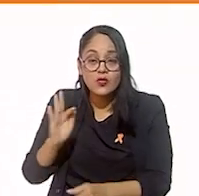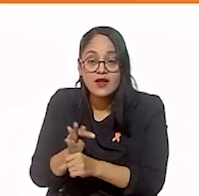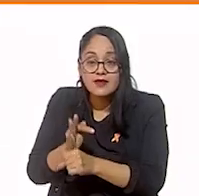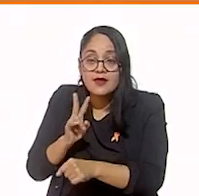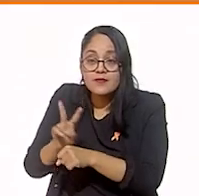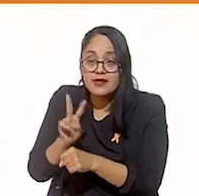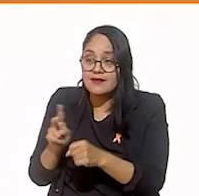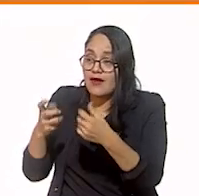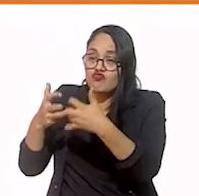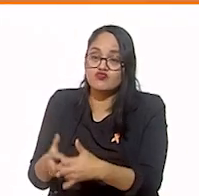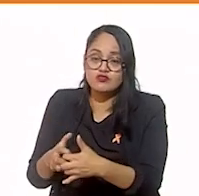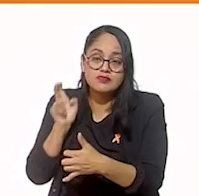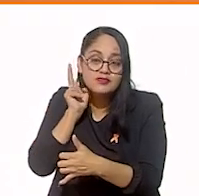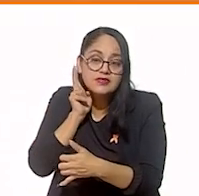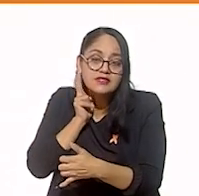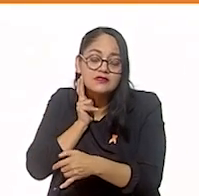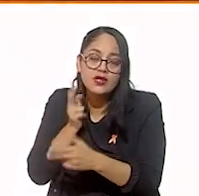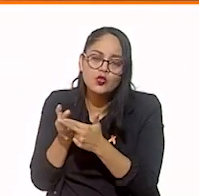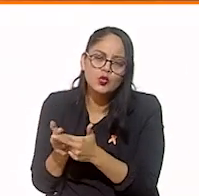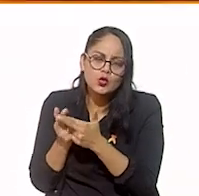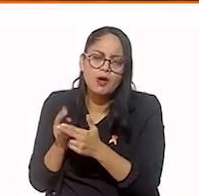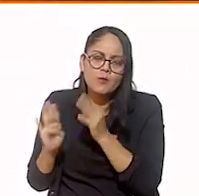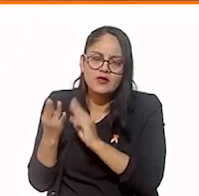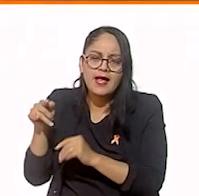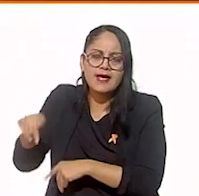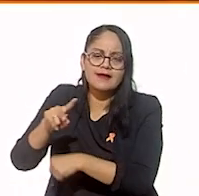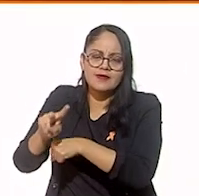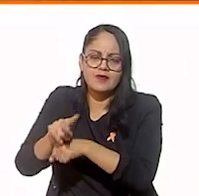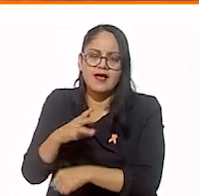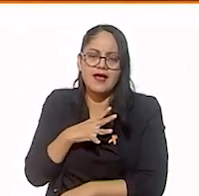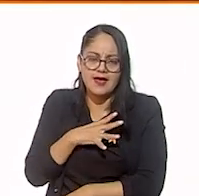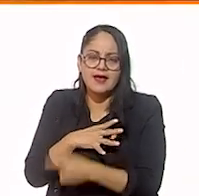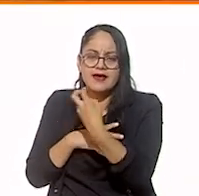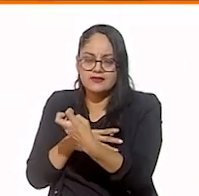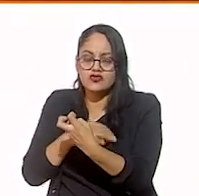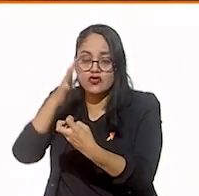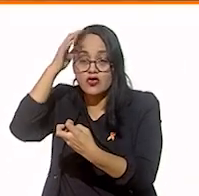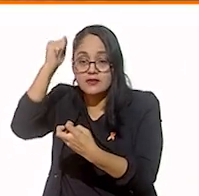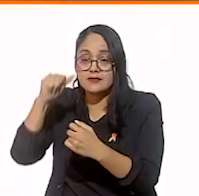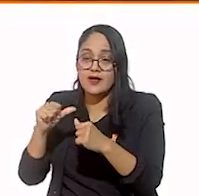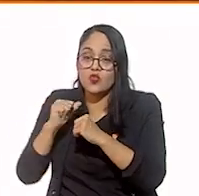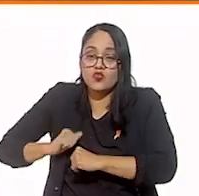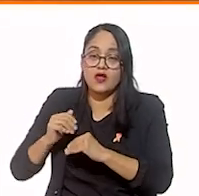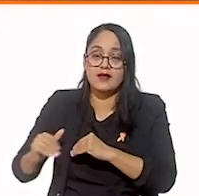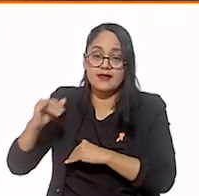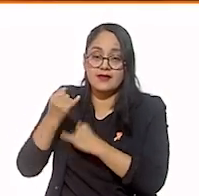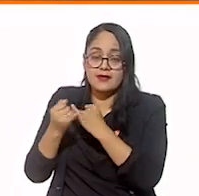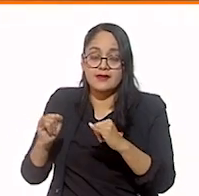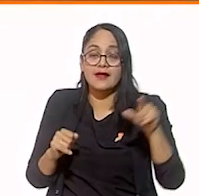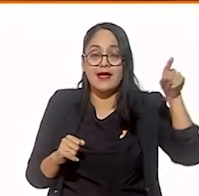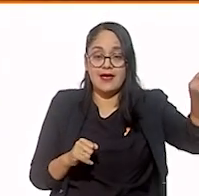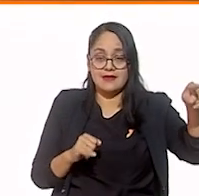principal reserva de petróleo del mundo. Entonces, eso choca, digamos, con los conceptos de soberanía. A Estados Unidos le interesa tener a